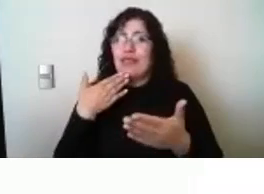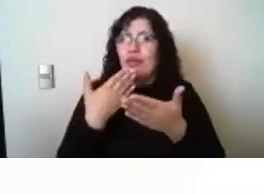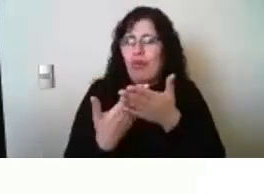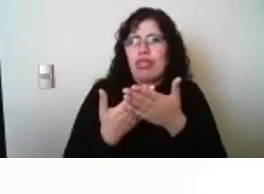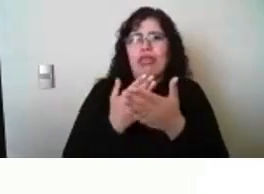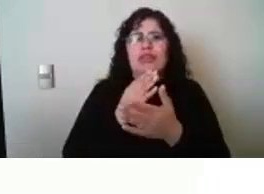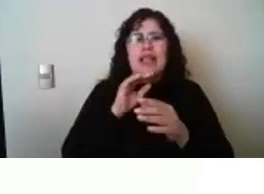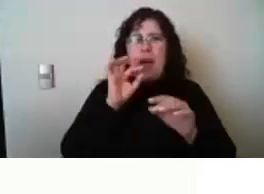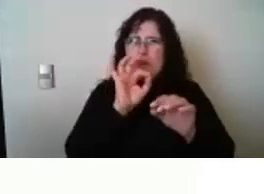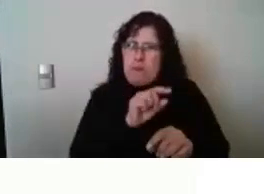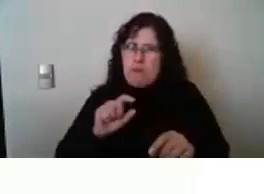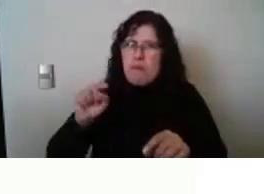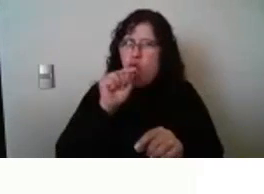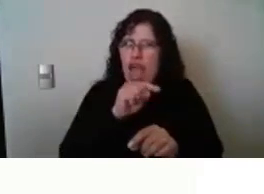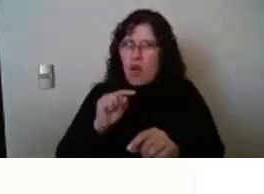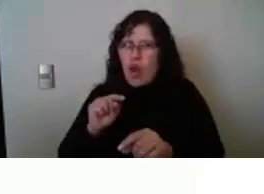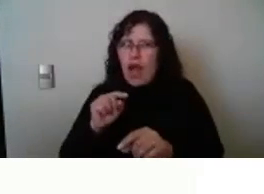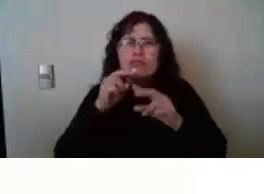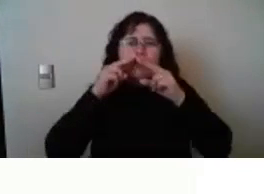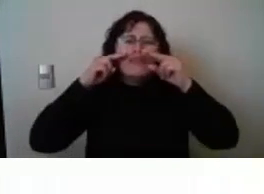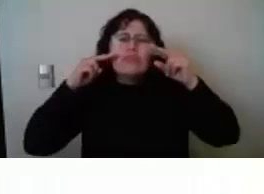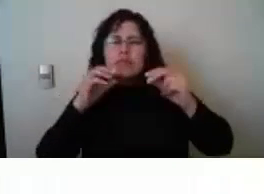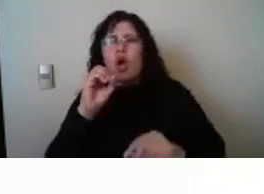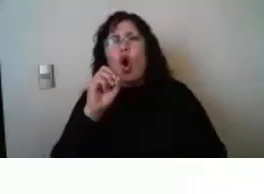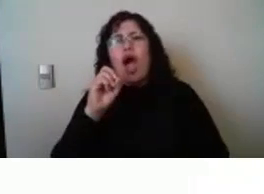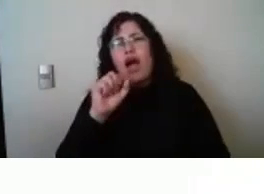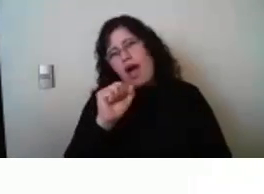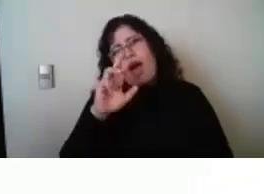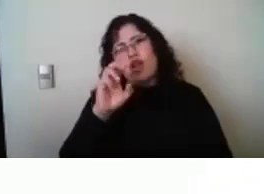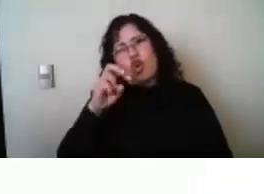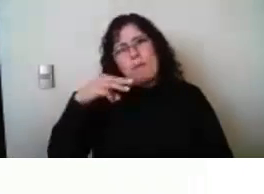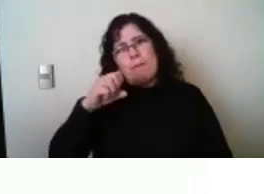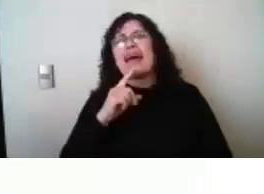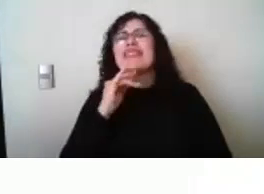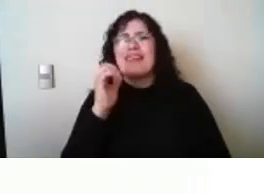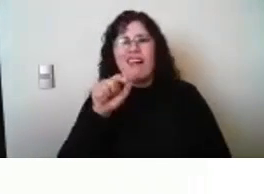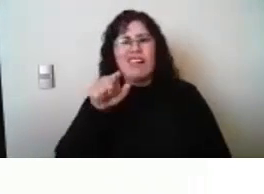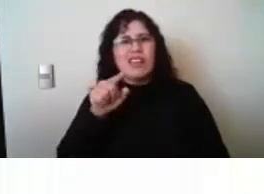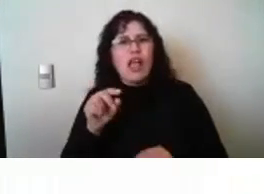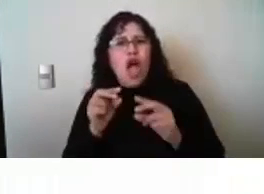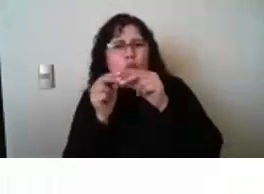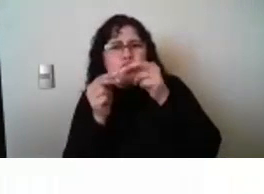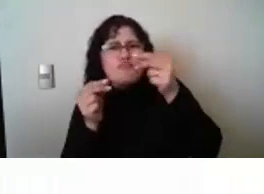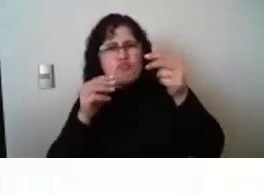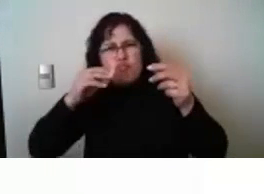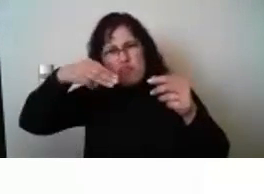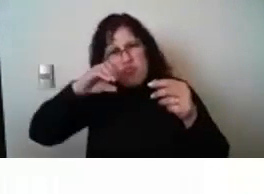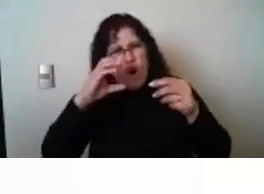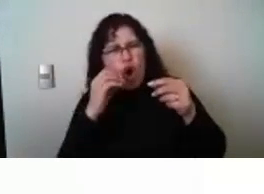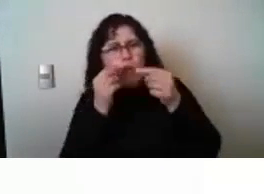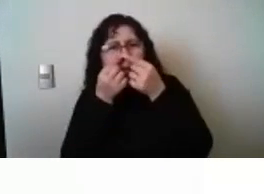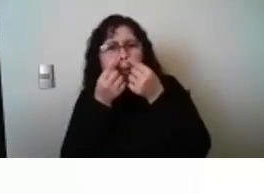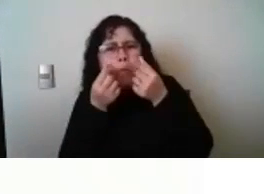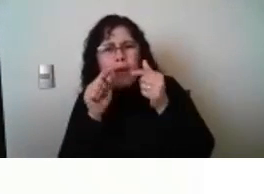la molécula aromática y el receptor. El moco es esencial, por eso está aquí ubicada